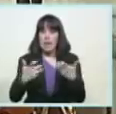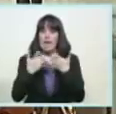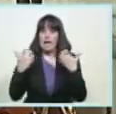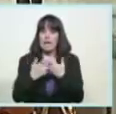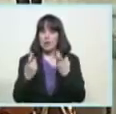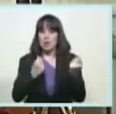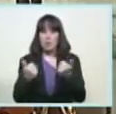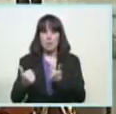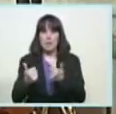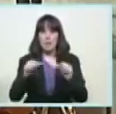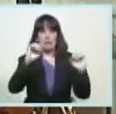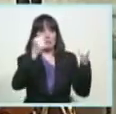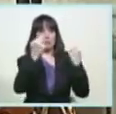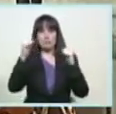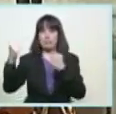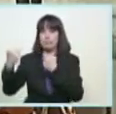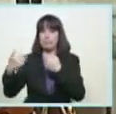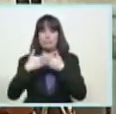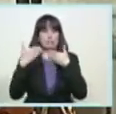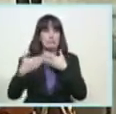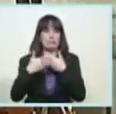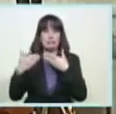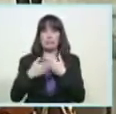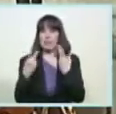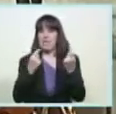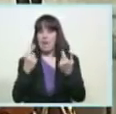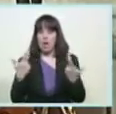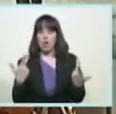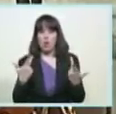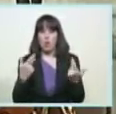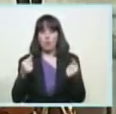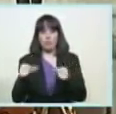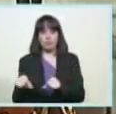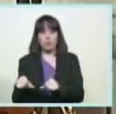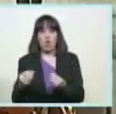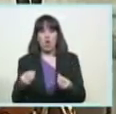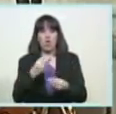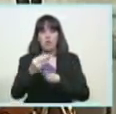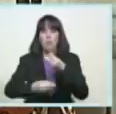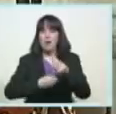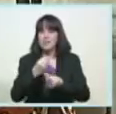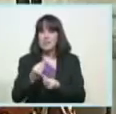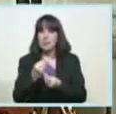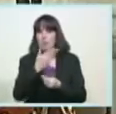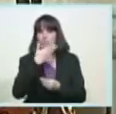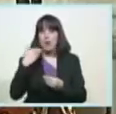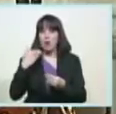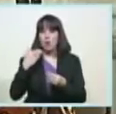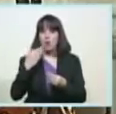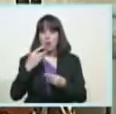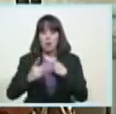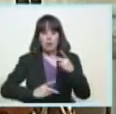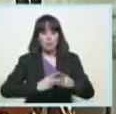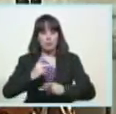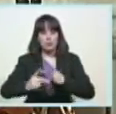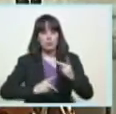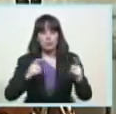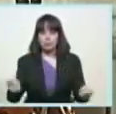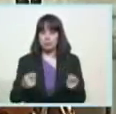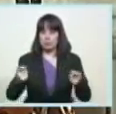económica de persecución financiero cómo hacemos para acelerar las fuentes creadoras de riqueza